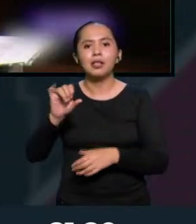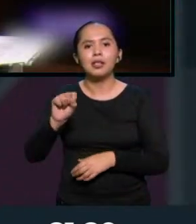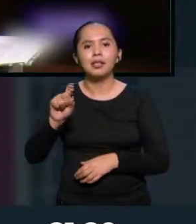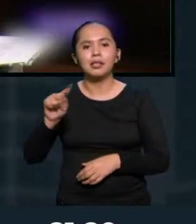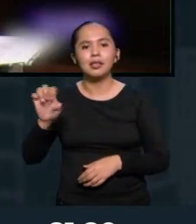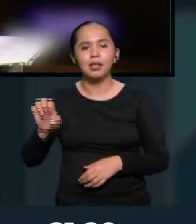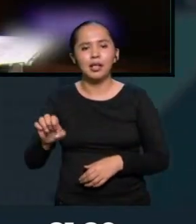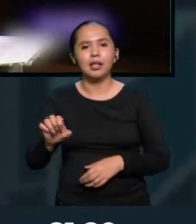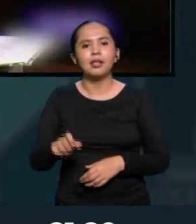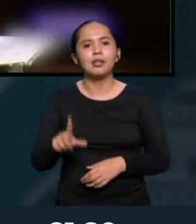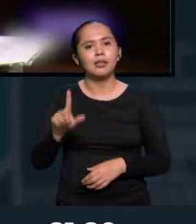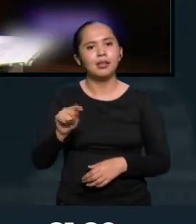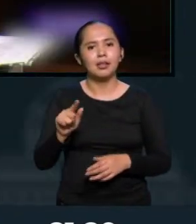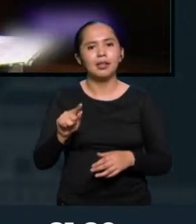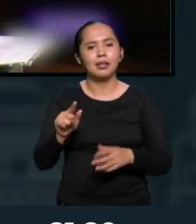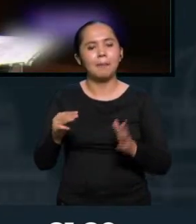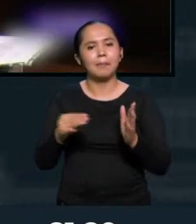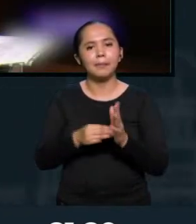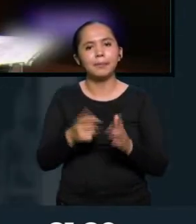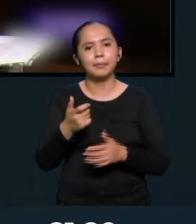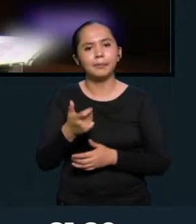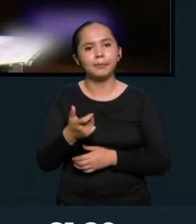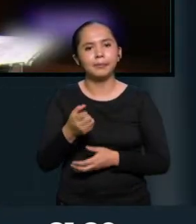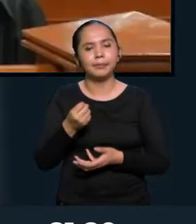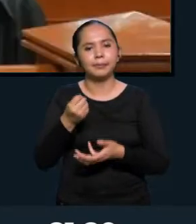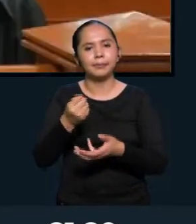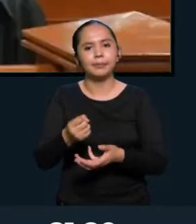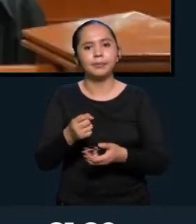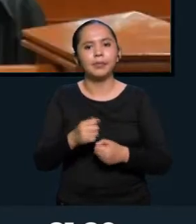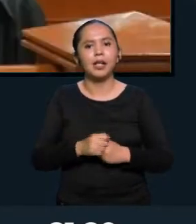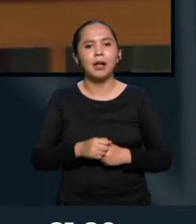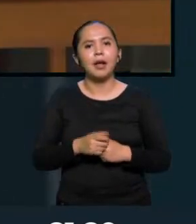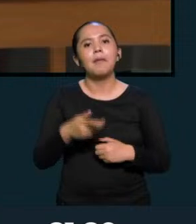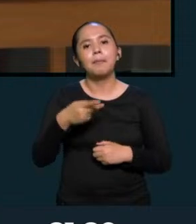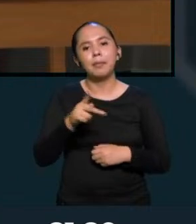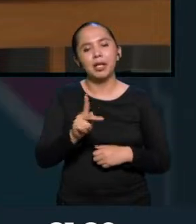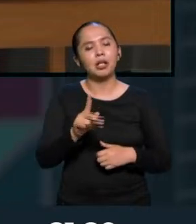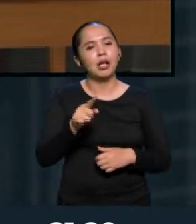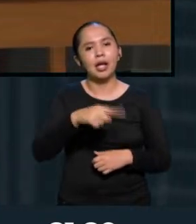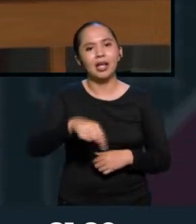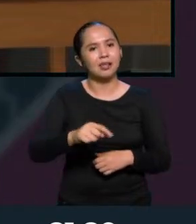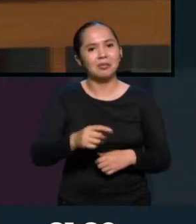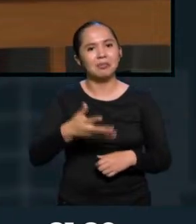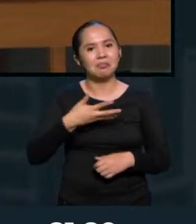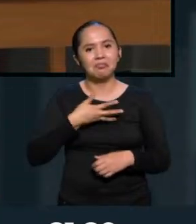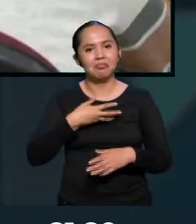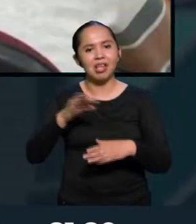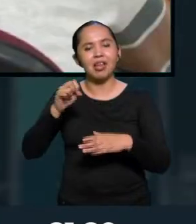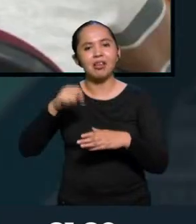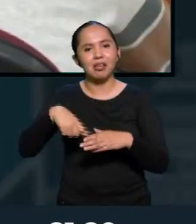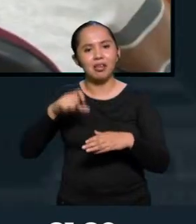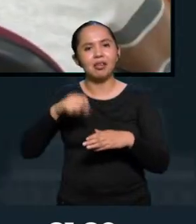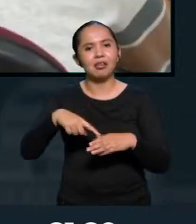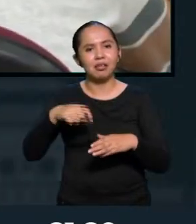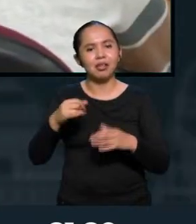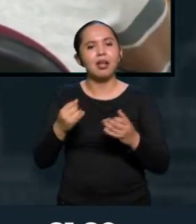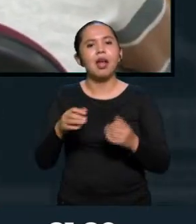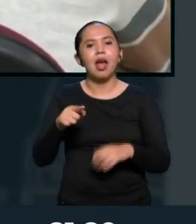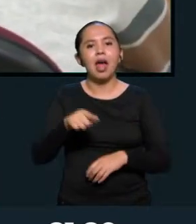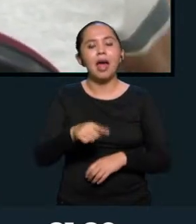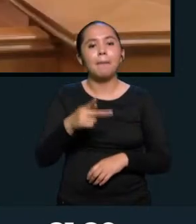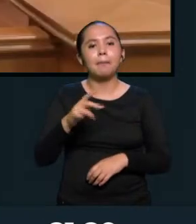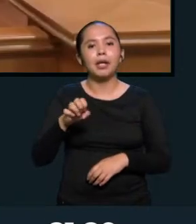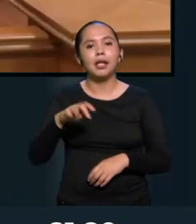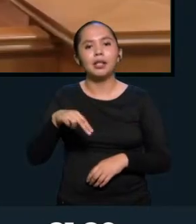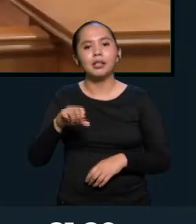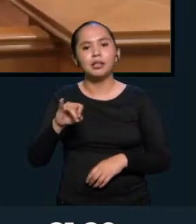30,000 pesos, ¿no? Sin embargo, ellos tienen su propio cochinito dorado, que es este fondo para una